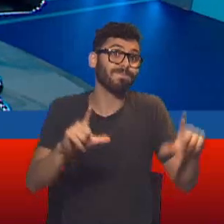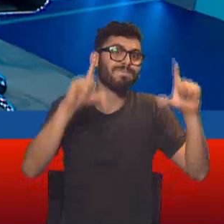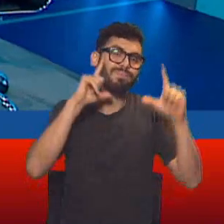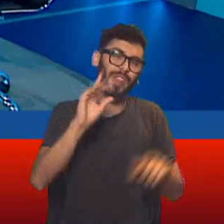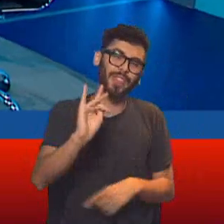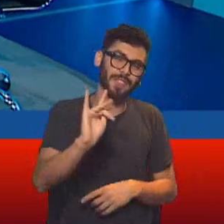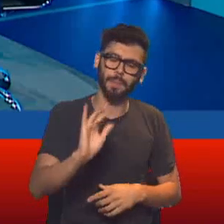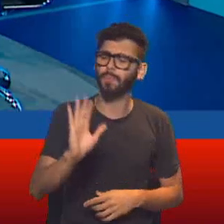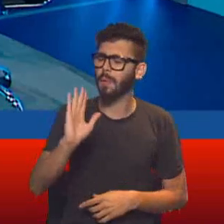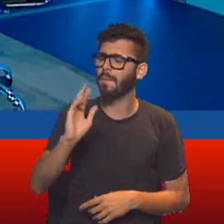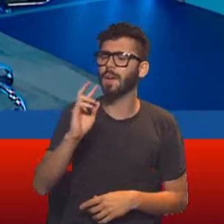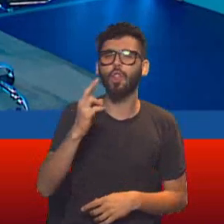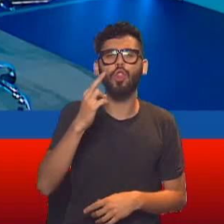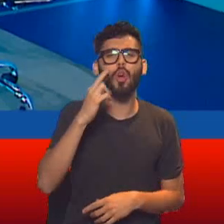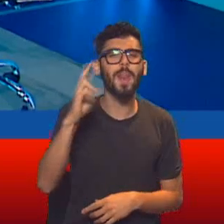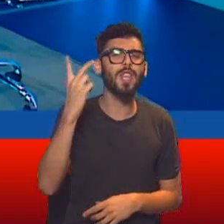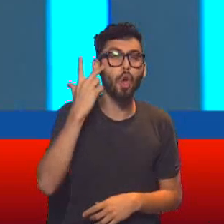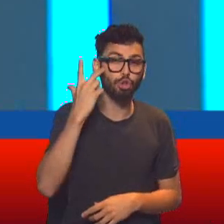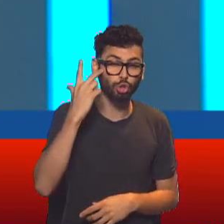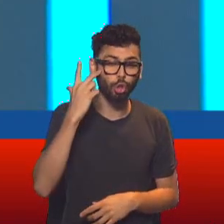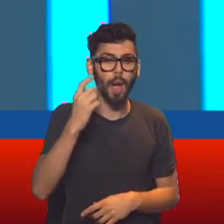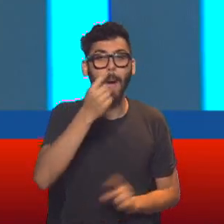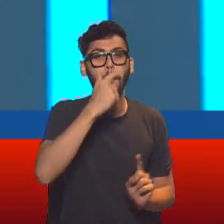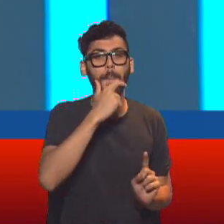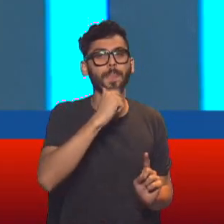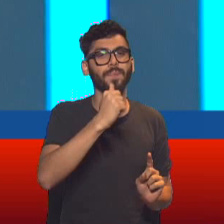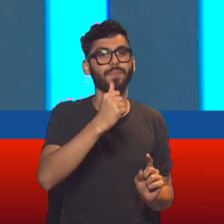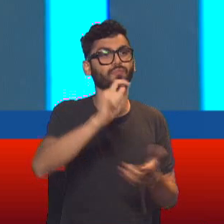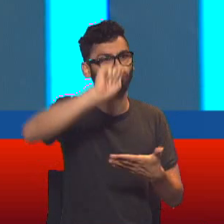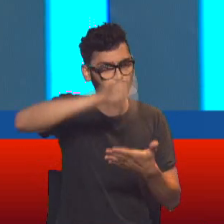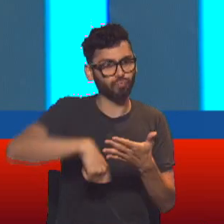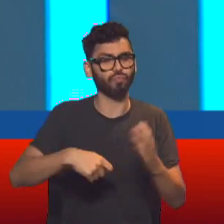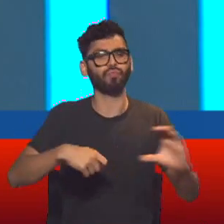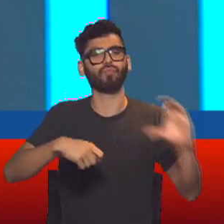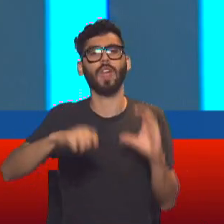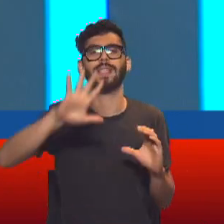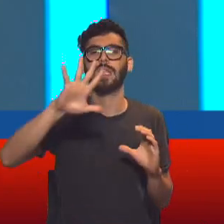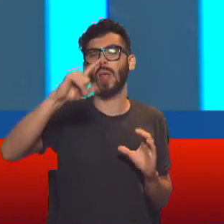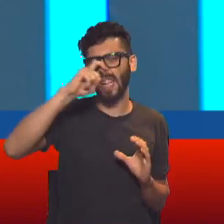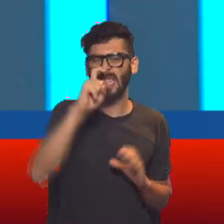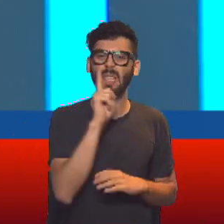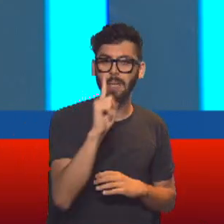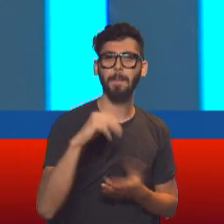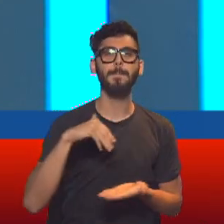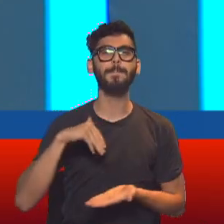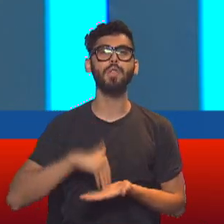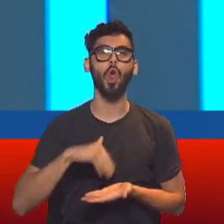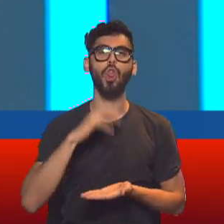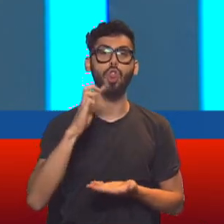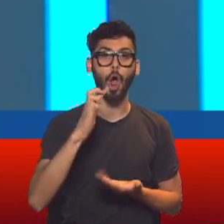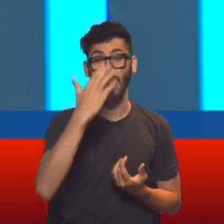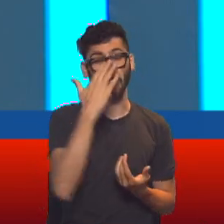el 2018, creo, a Macri se le otorgan 57.000 millones de dólares. Después pide alrededor